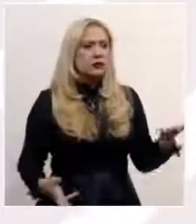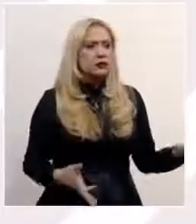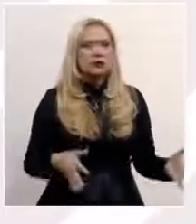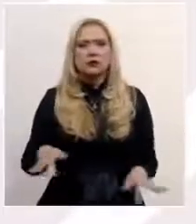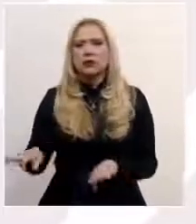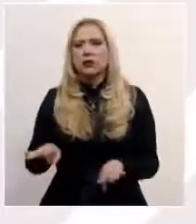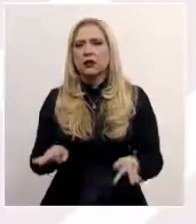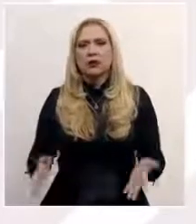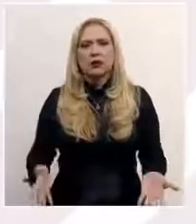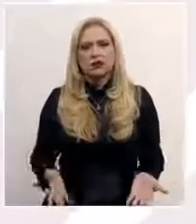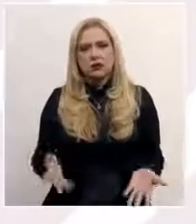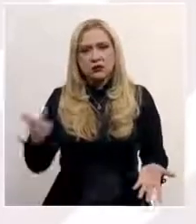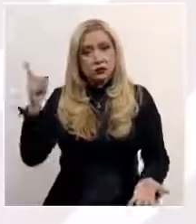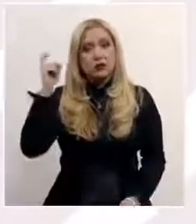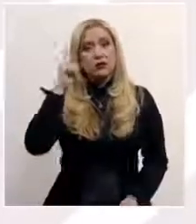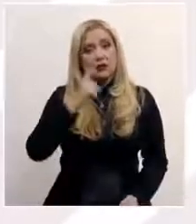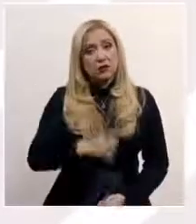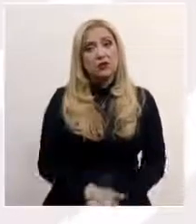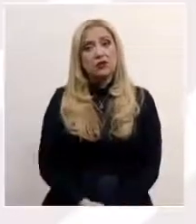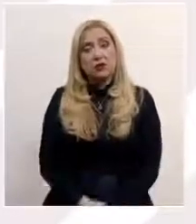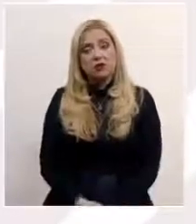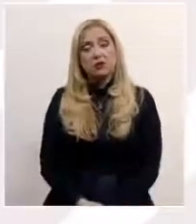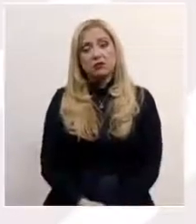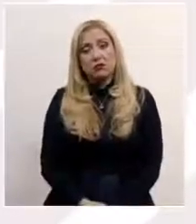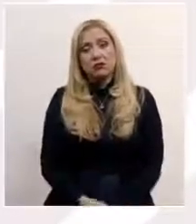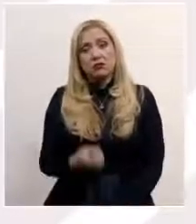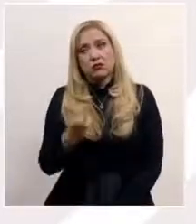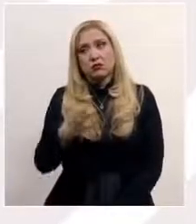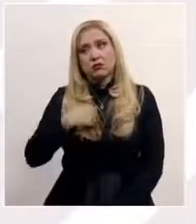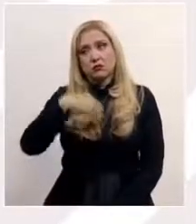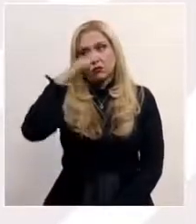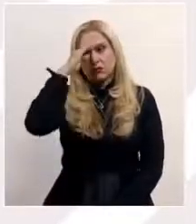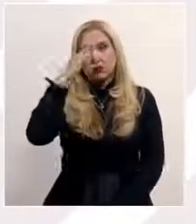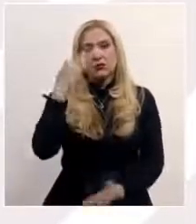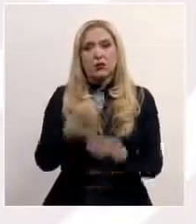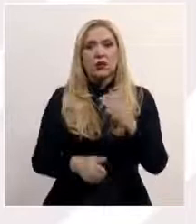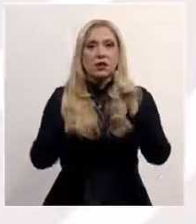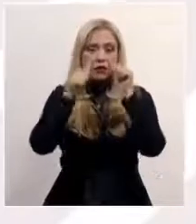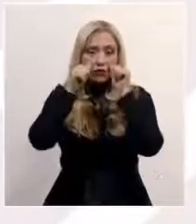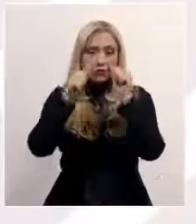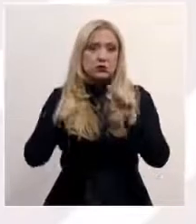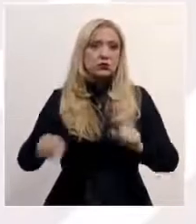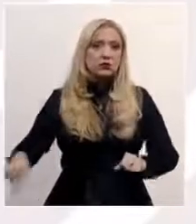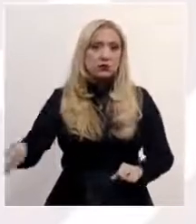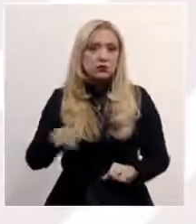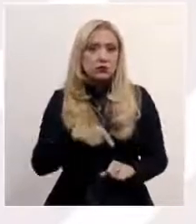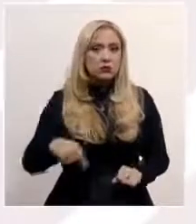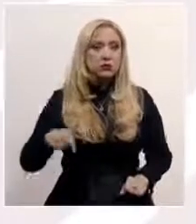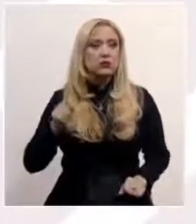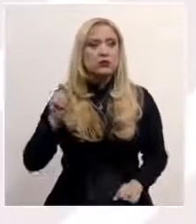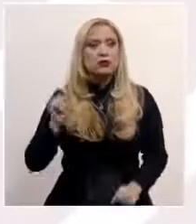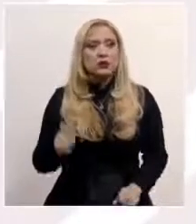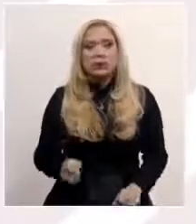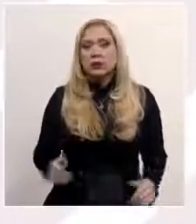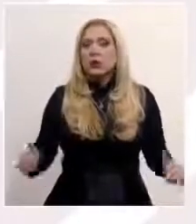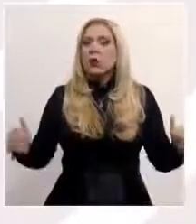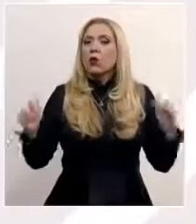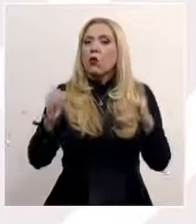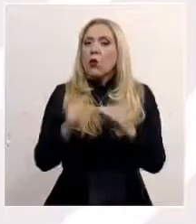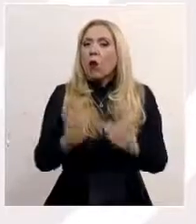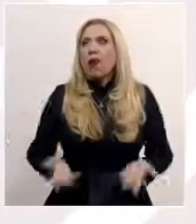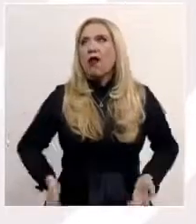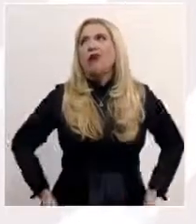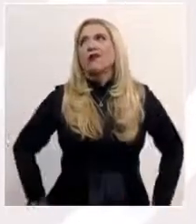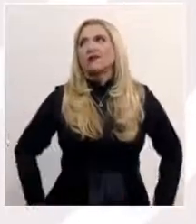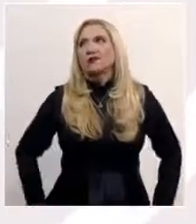en la población económicamente activa, ¿no? Entonces, en este sentido, bueno, pues vemos también cómo tenemos que adoptar una mirada igualitaria, una mirada